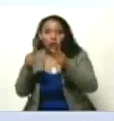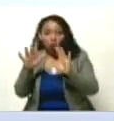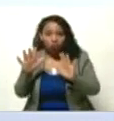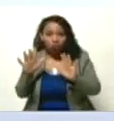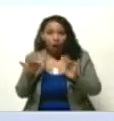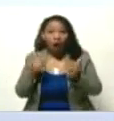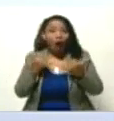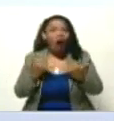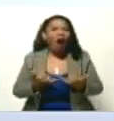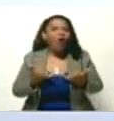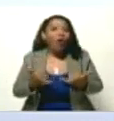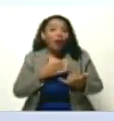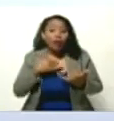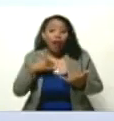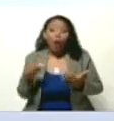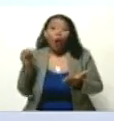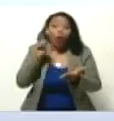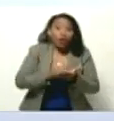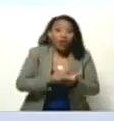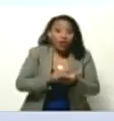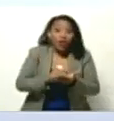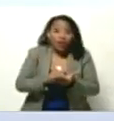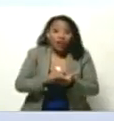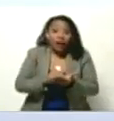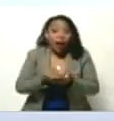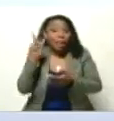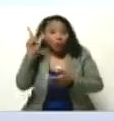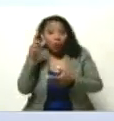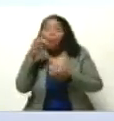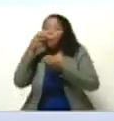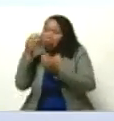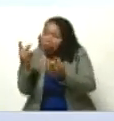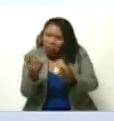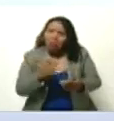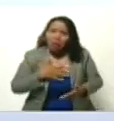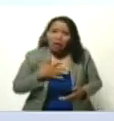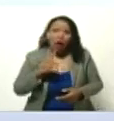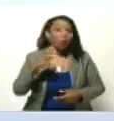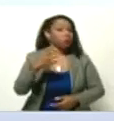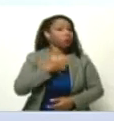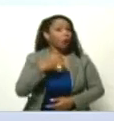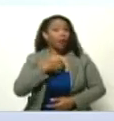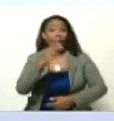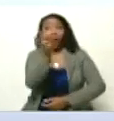Y ahora quiere venir al partido. Bienvenido. Lo que no puede venir es como jefe.